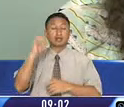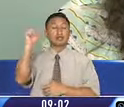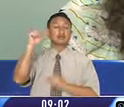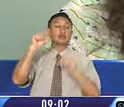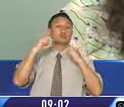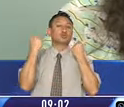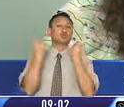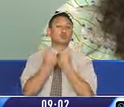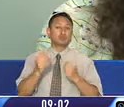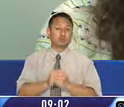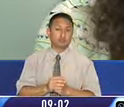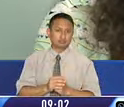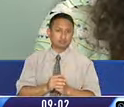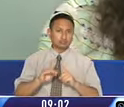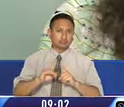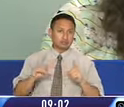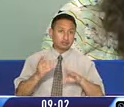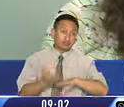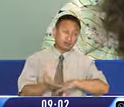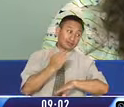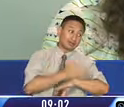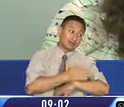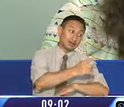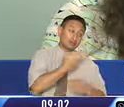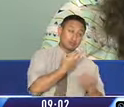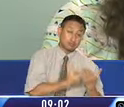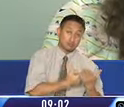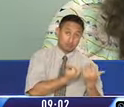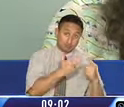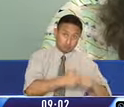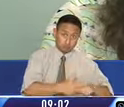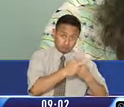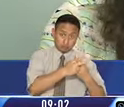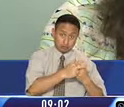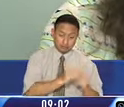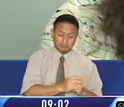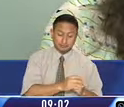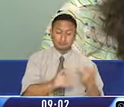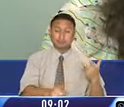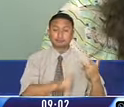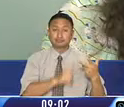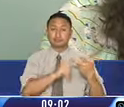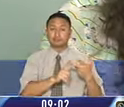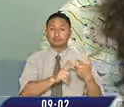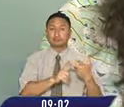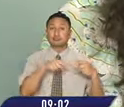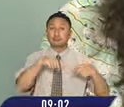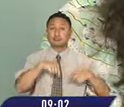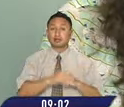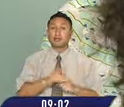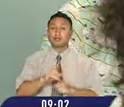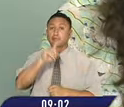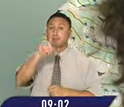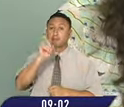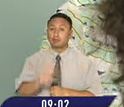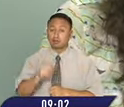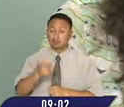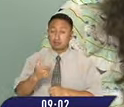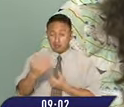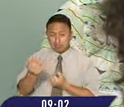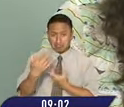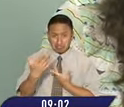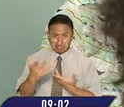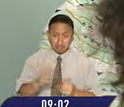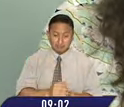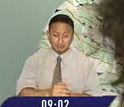colectivos, a diferencia de la otra mesa que se inicia el día de hoy. El tercer tema es la consulta previa, libre e informada. y